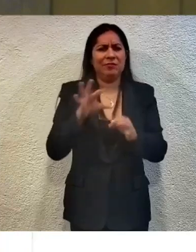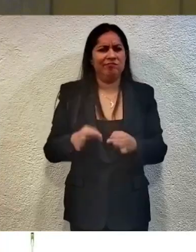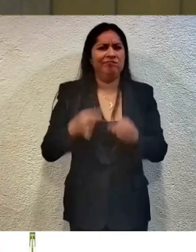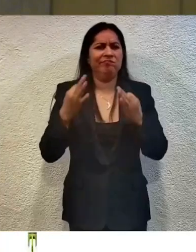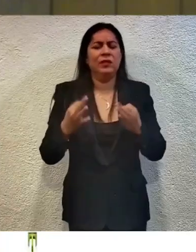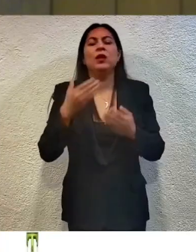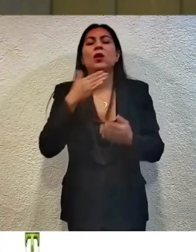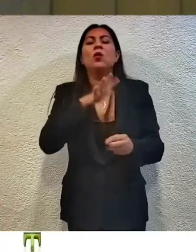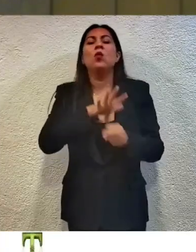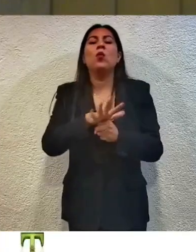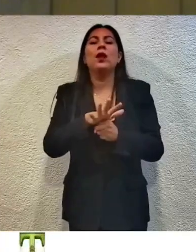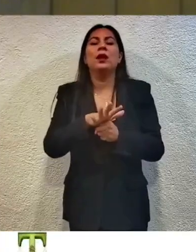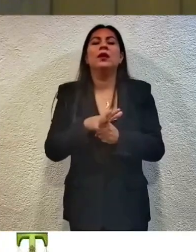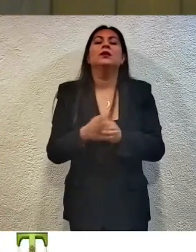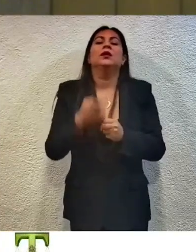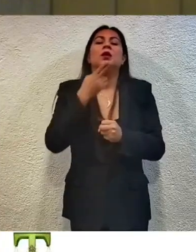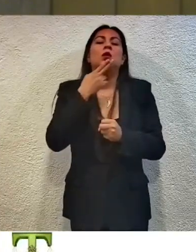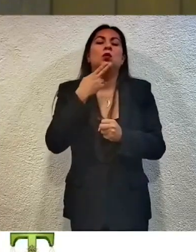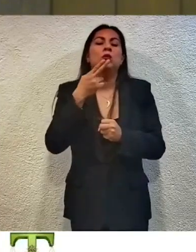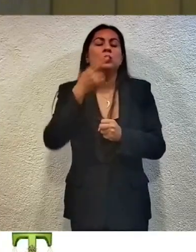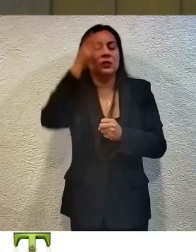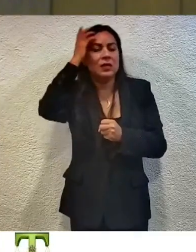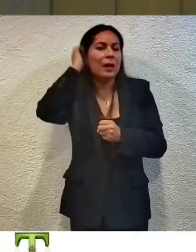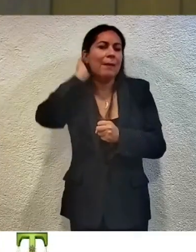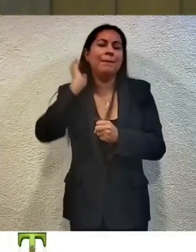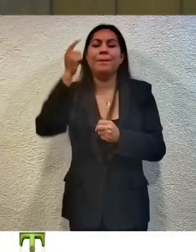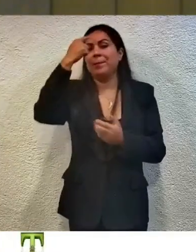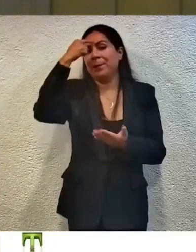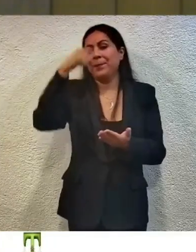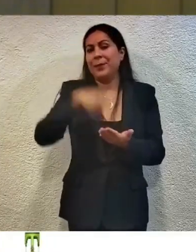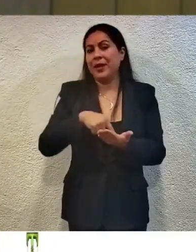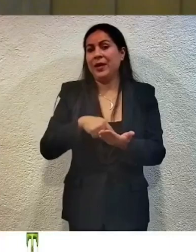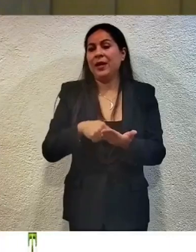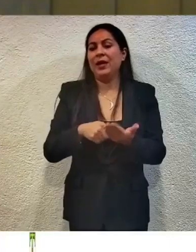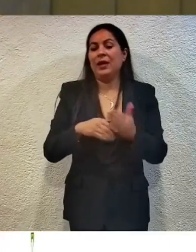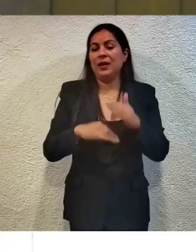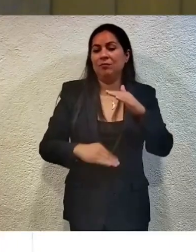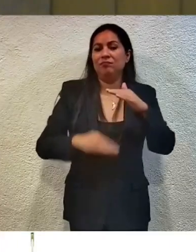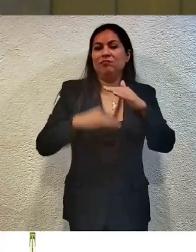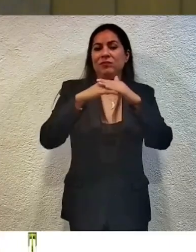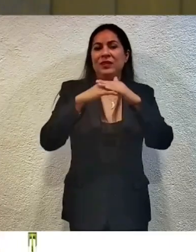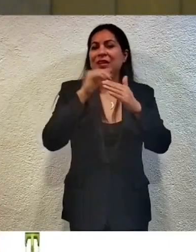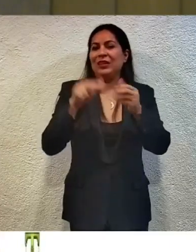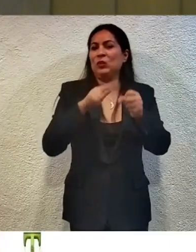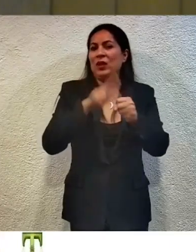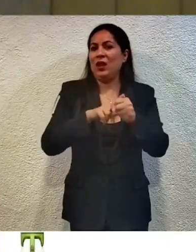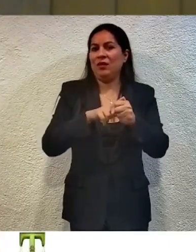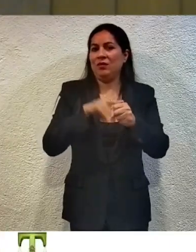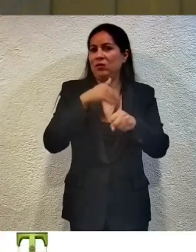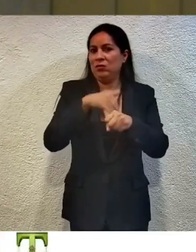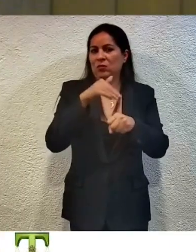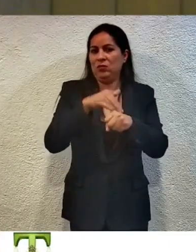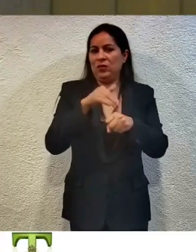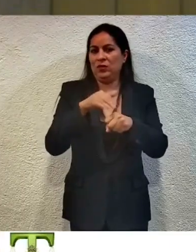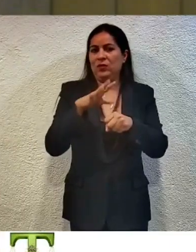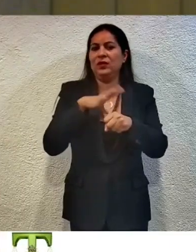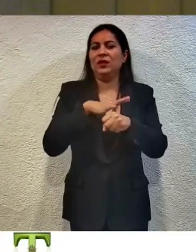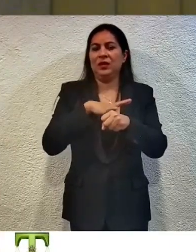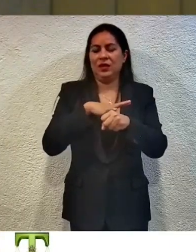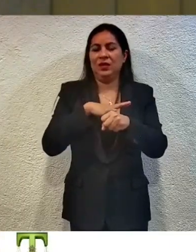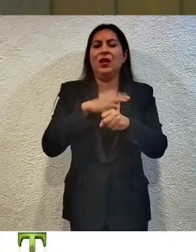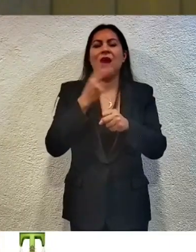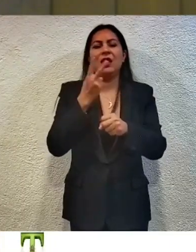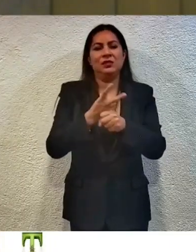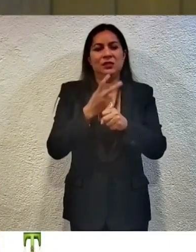cual es utilizada para delimitar el cociente natural concerniente a la